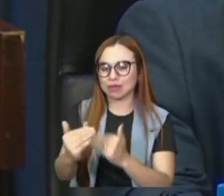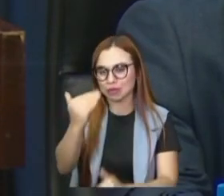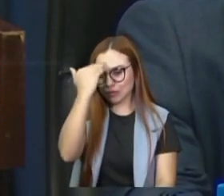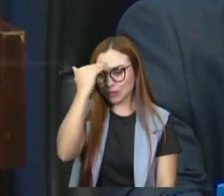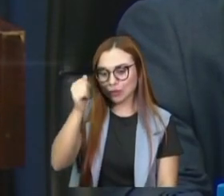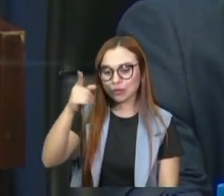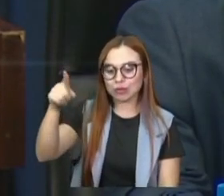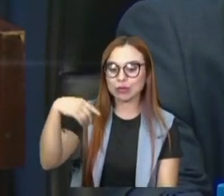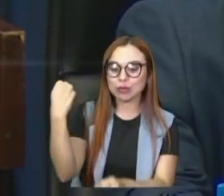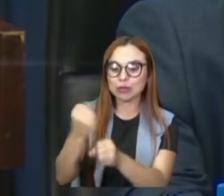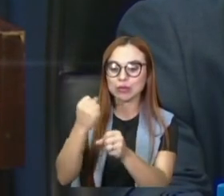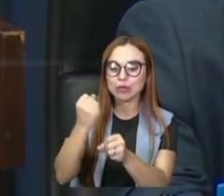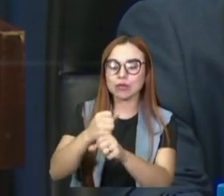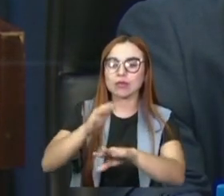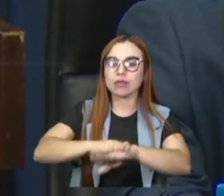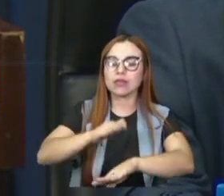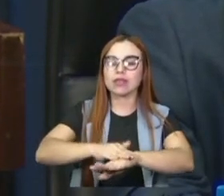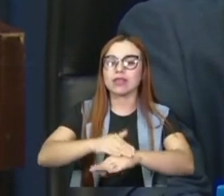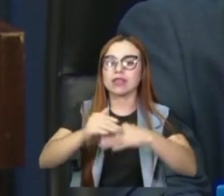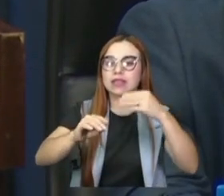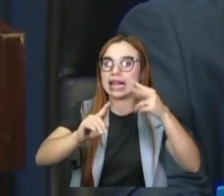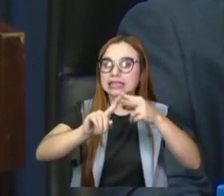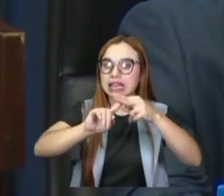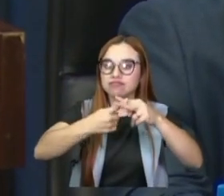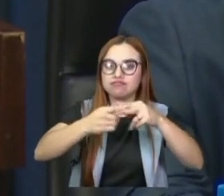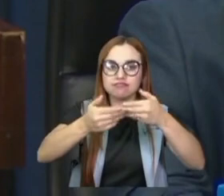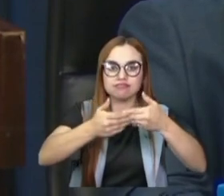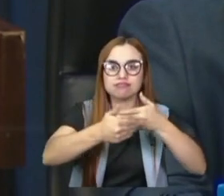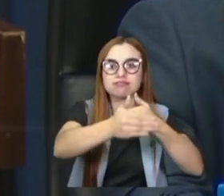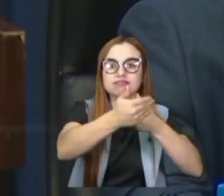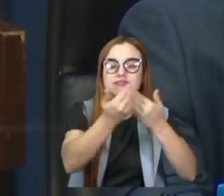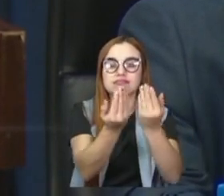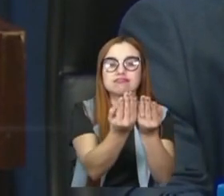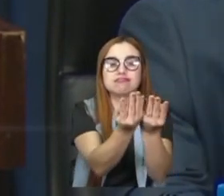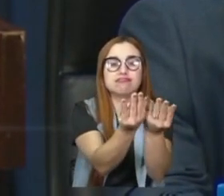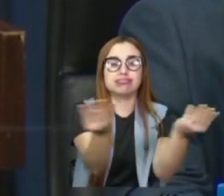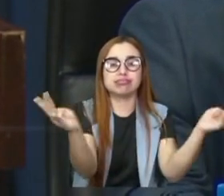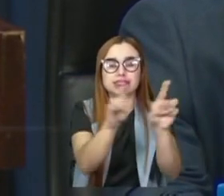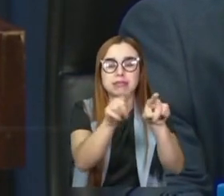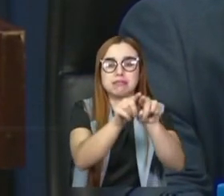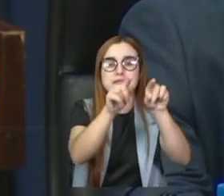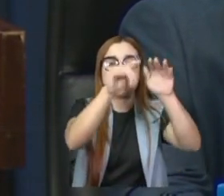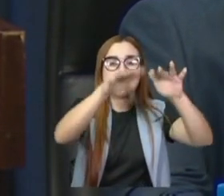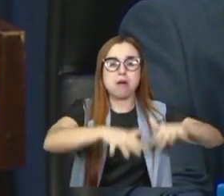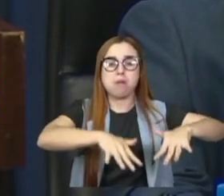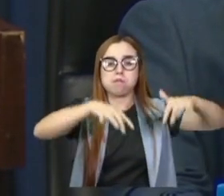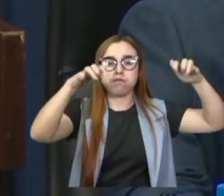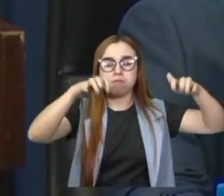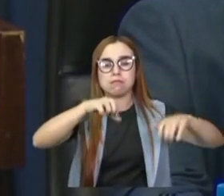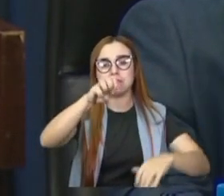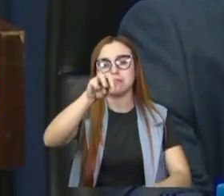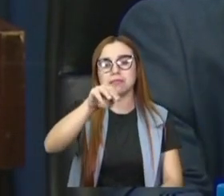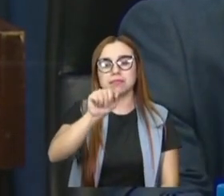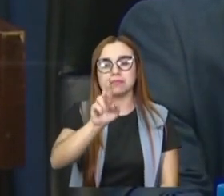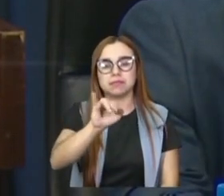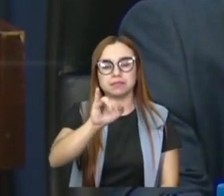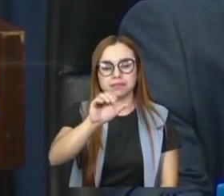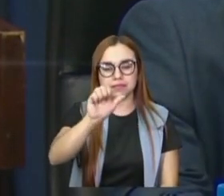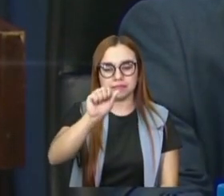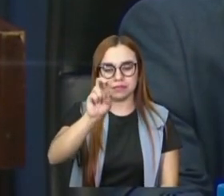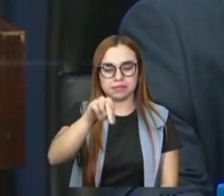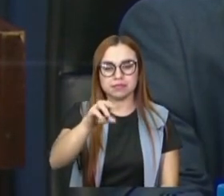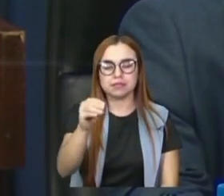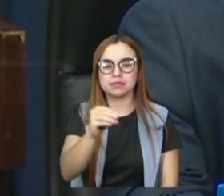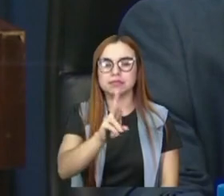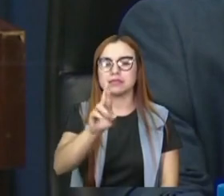para la construcción del Estadio Mariano Rivera y el Centro de Alto Rendimiento. A